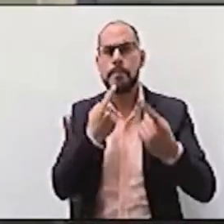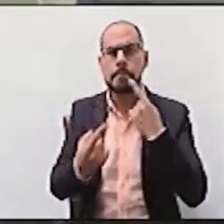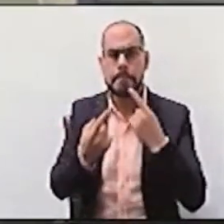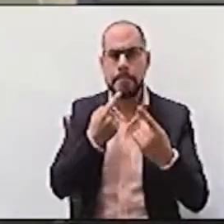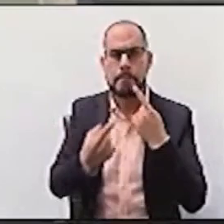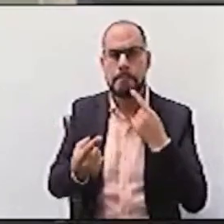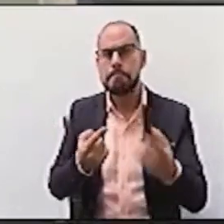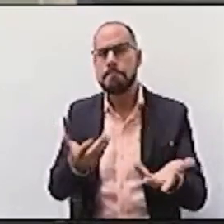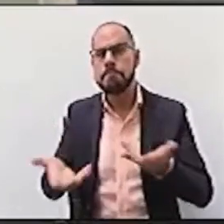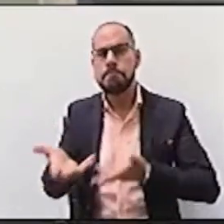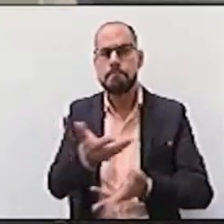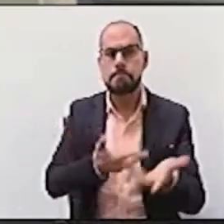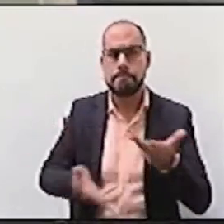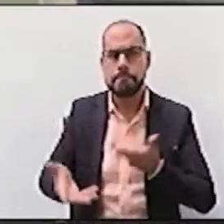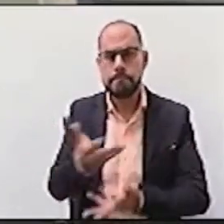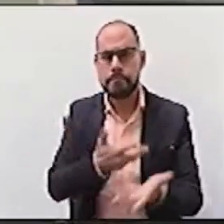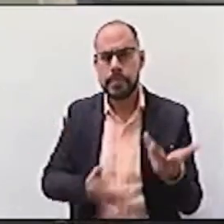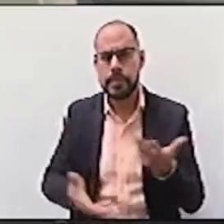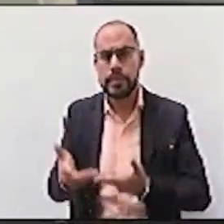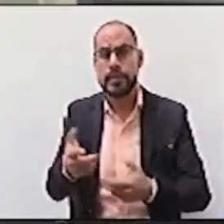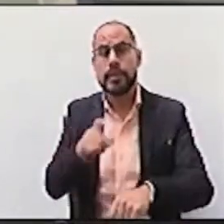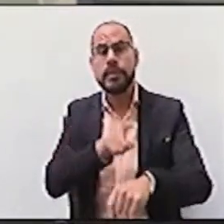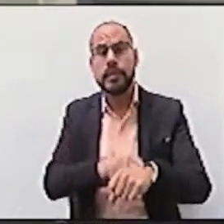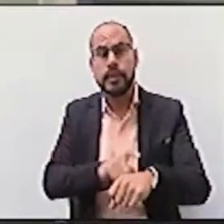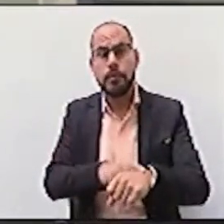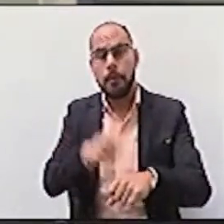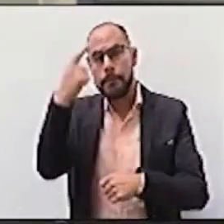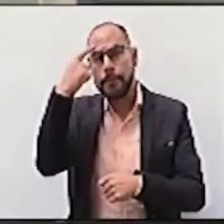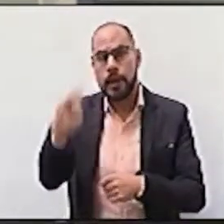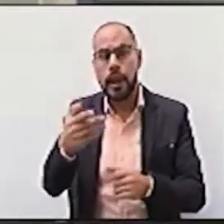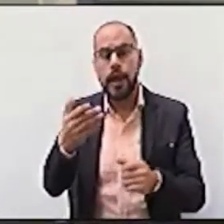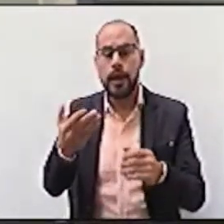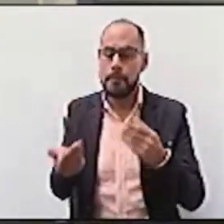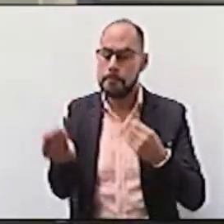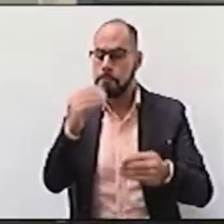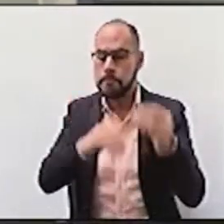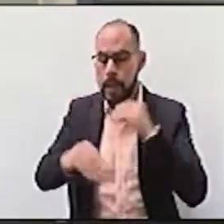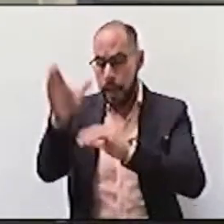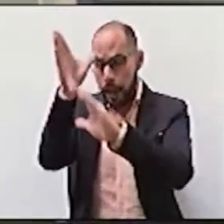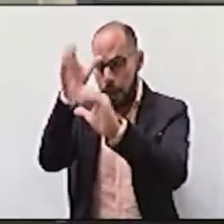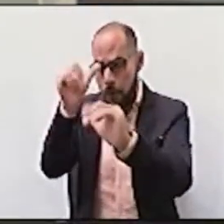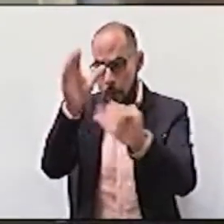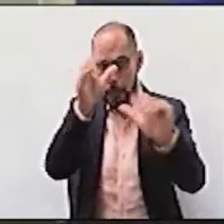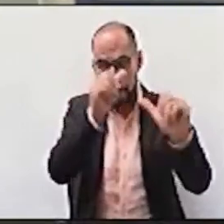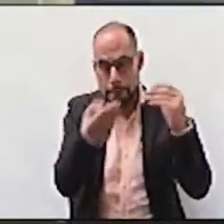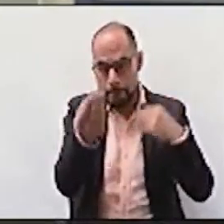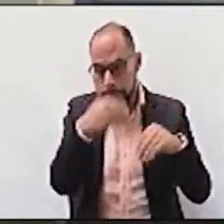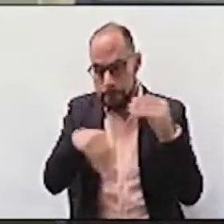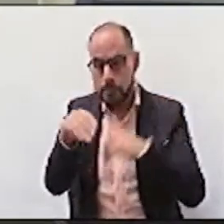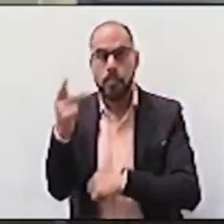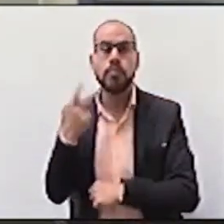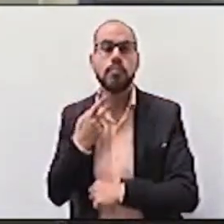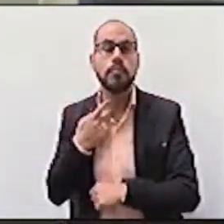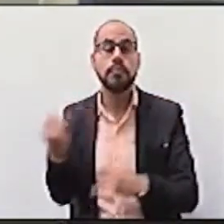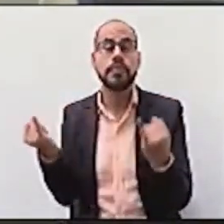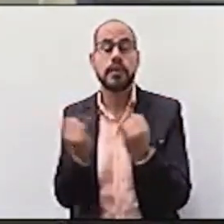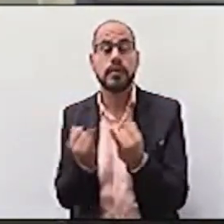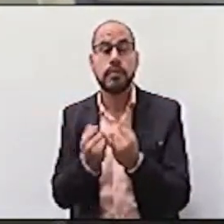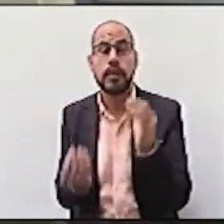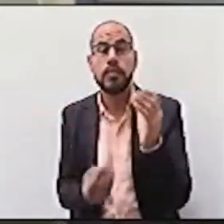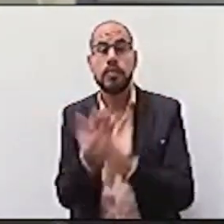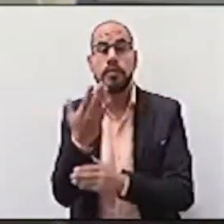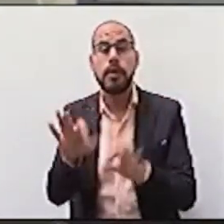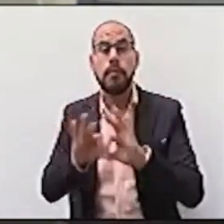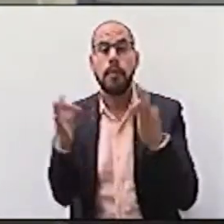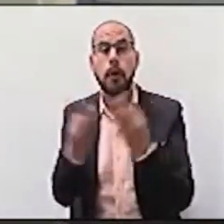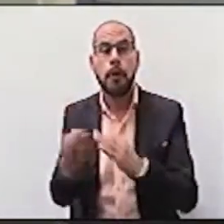con todos, tiempos de construir acuerdos políticos, tiempos de una nueva